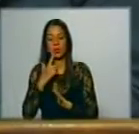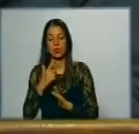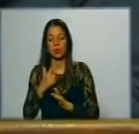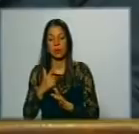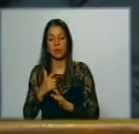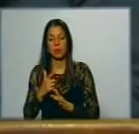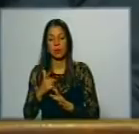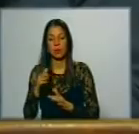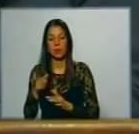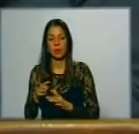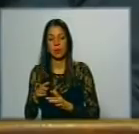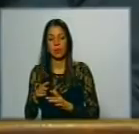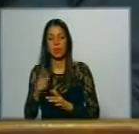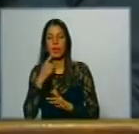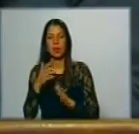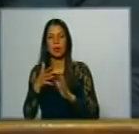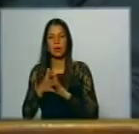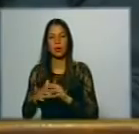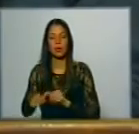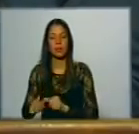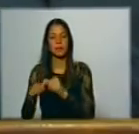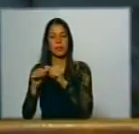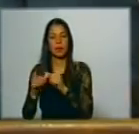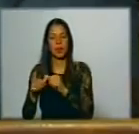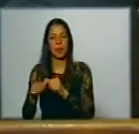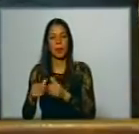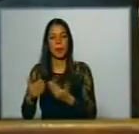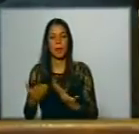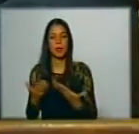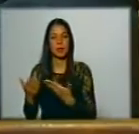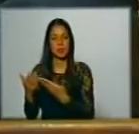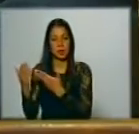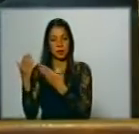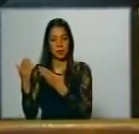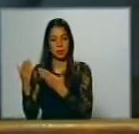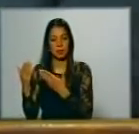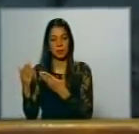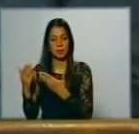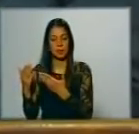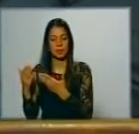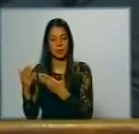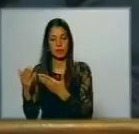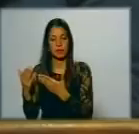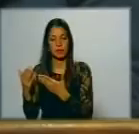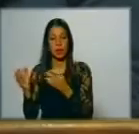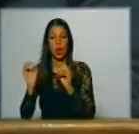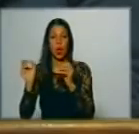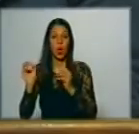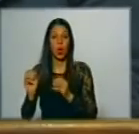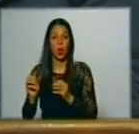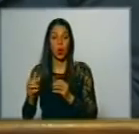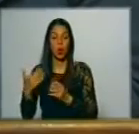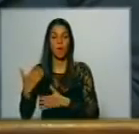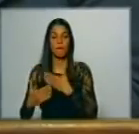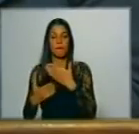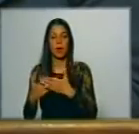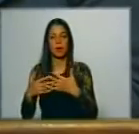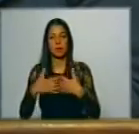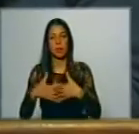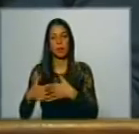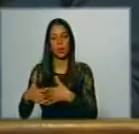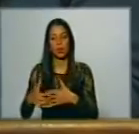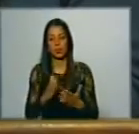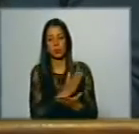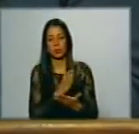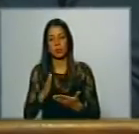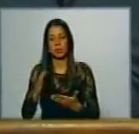a objeto de procurar la continuidad de la prestación del servicio o de las fases de la cadena de producción